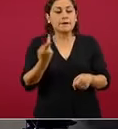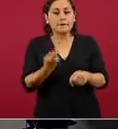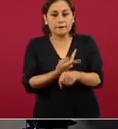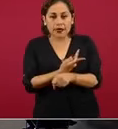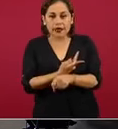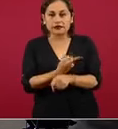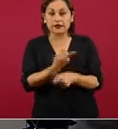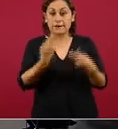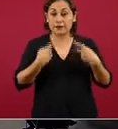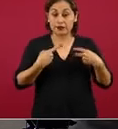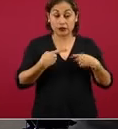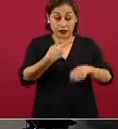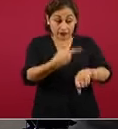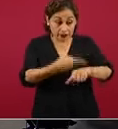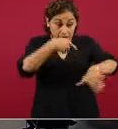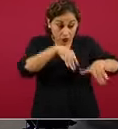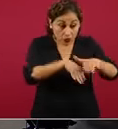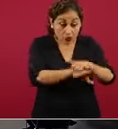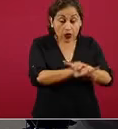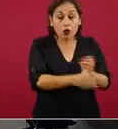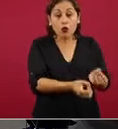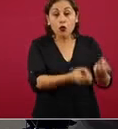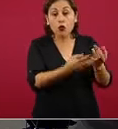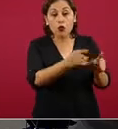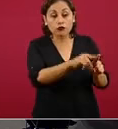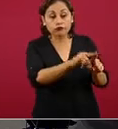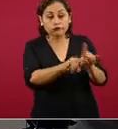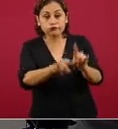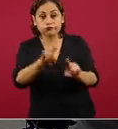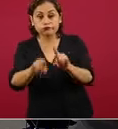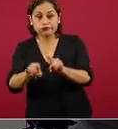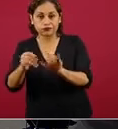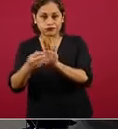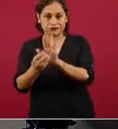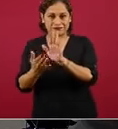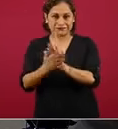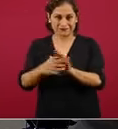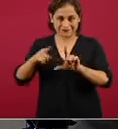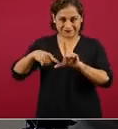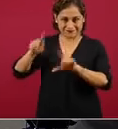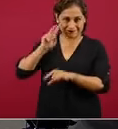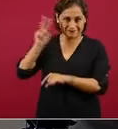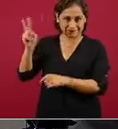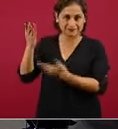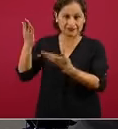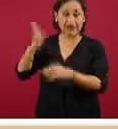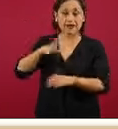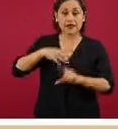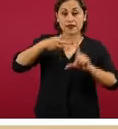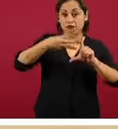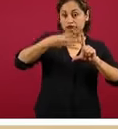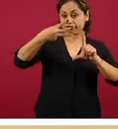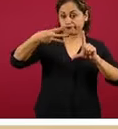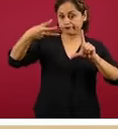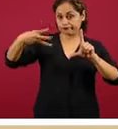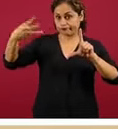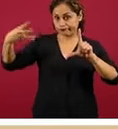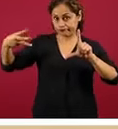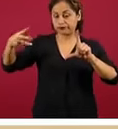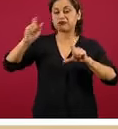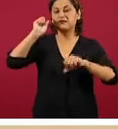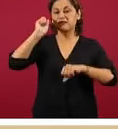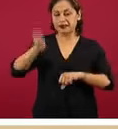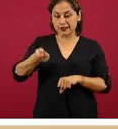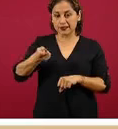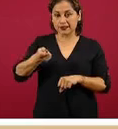de hospitalización. Y esto es lo que muestra esta gráfica. Esta gráfica tiene 3 líneas, también es una curva